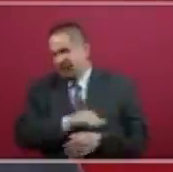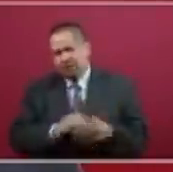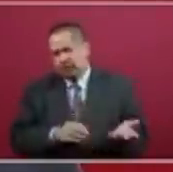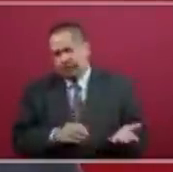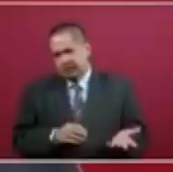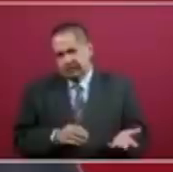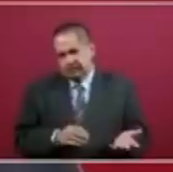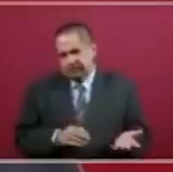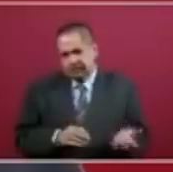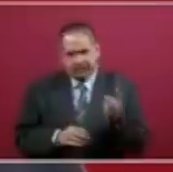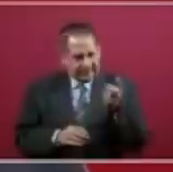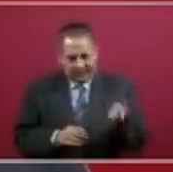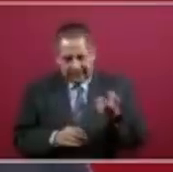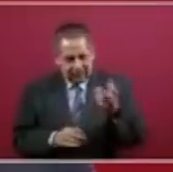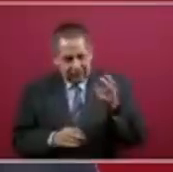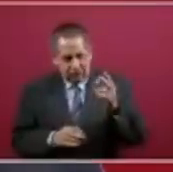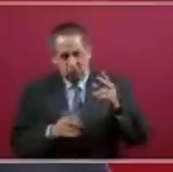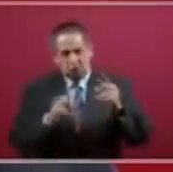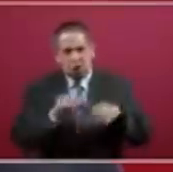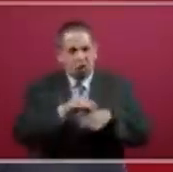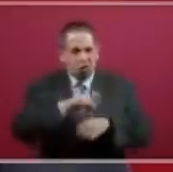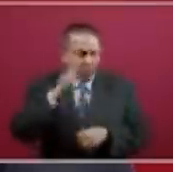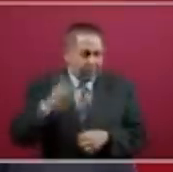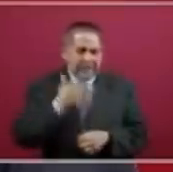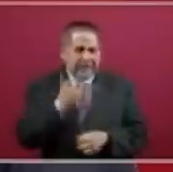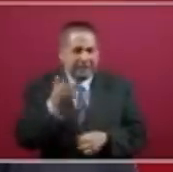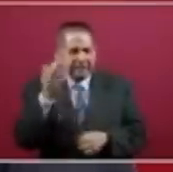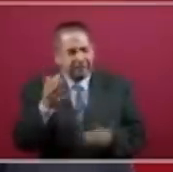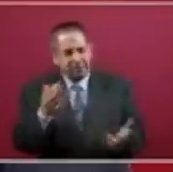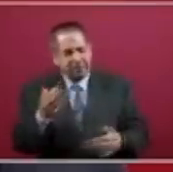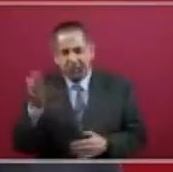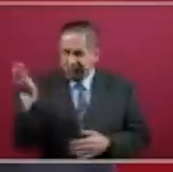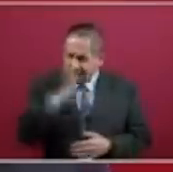Eso no es real.